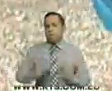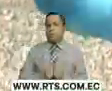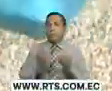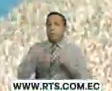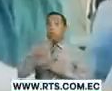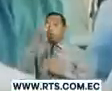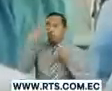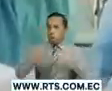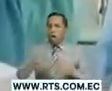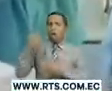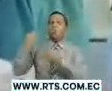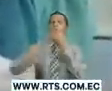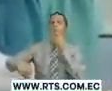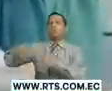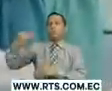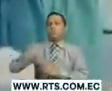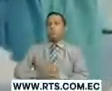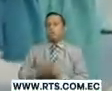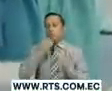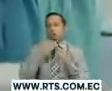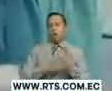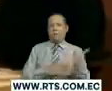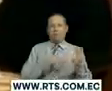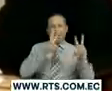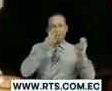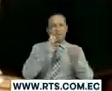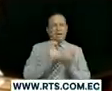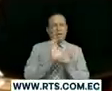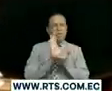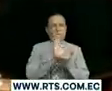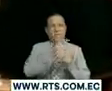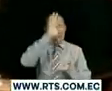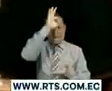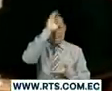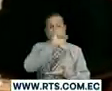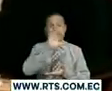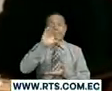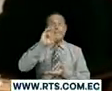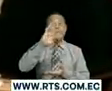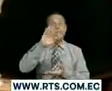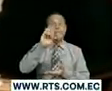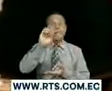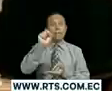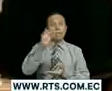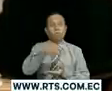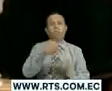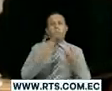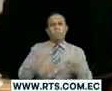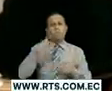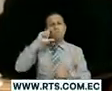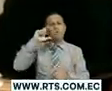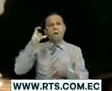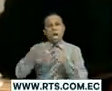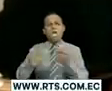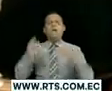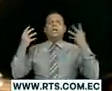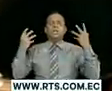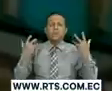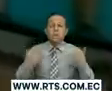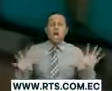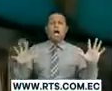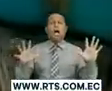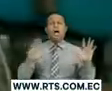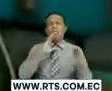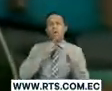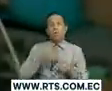Riesgos y la otra del Hospital de los Ceibos, las que tiene en sus manos la Fiscalía General del Estado, por supuestos actos de corrupción en la compra